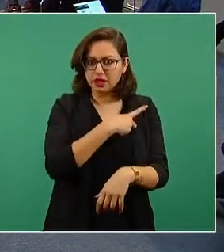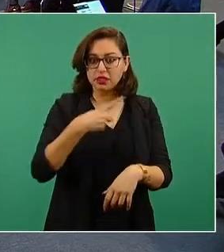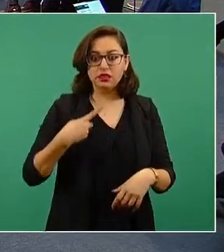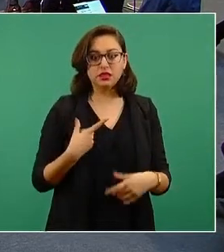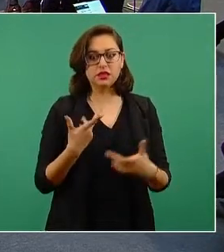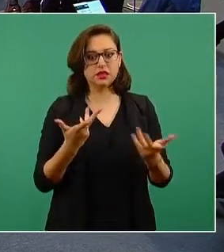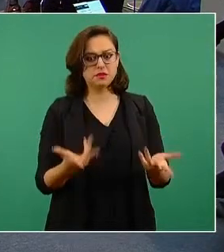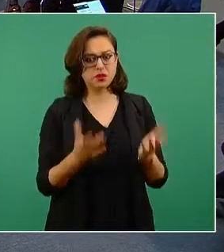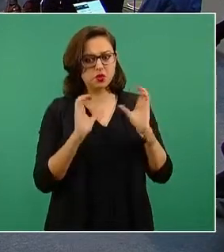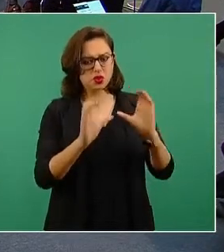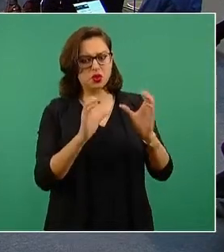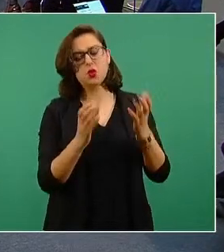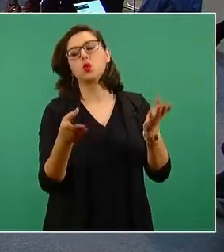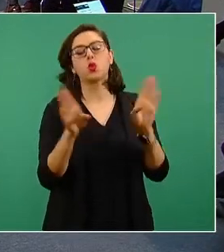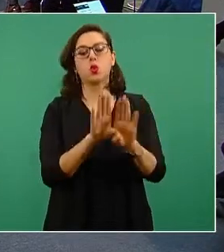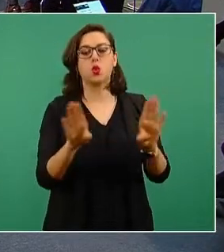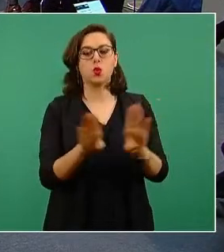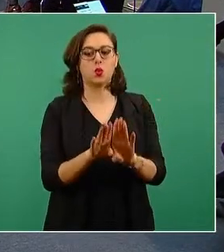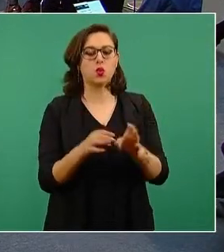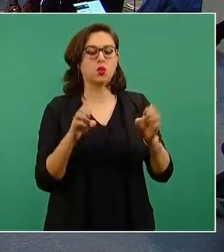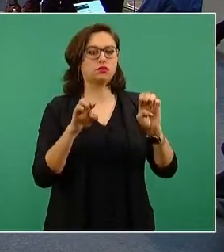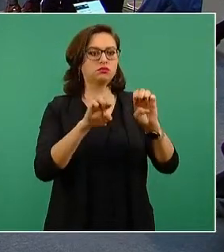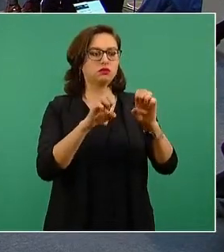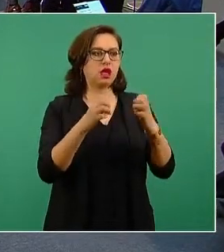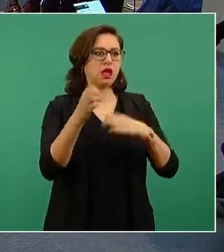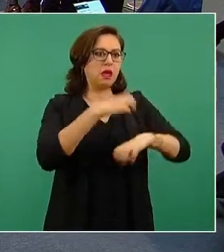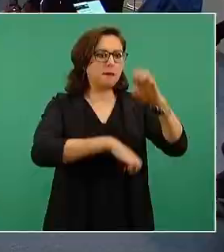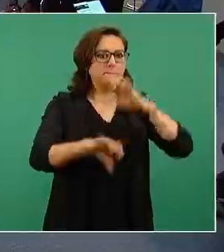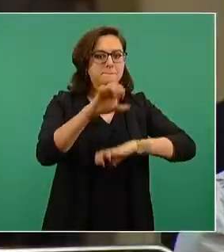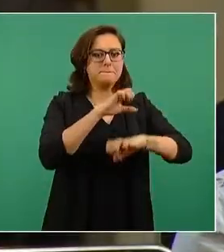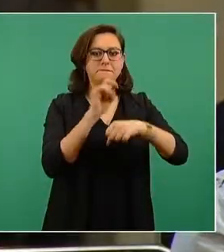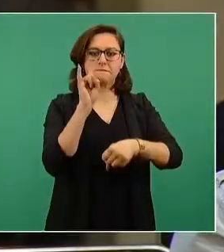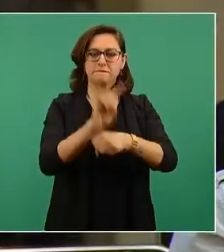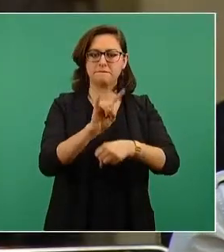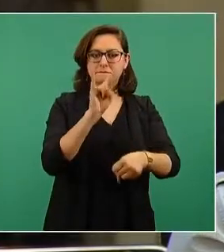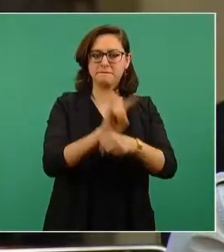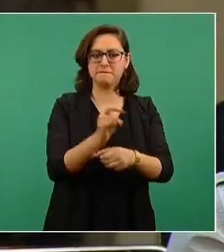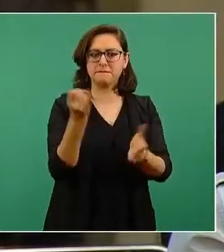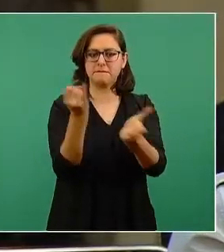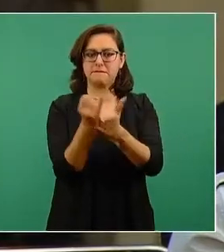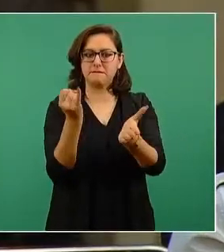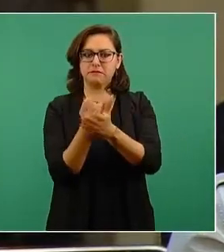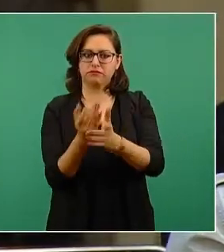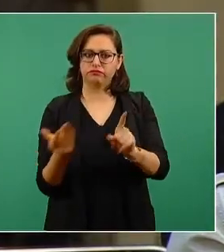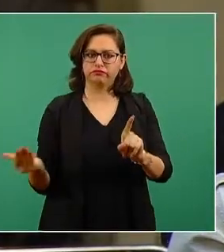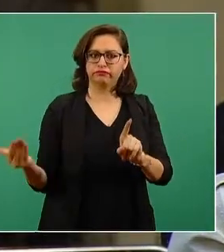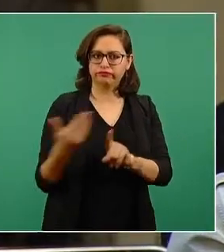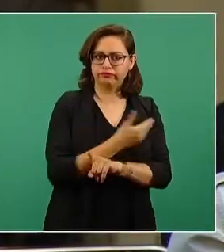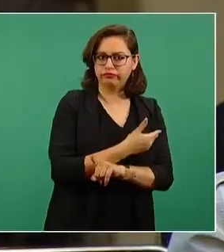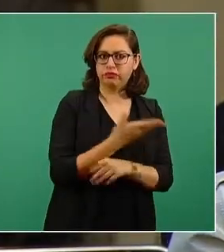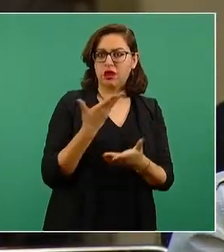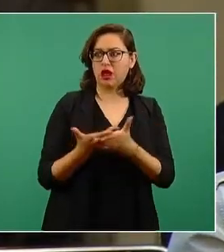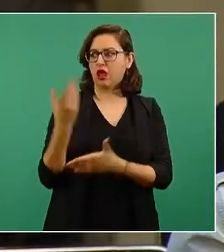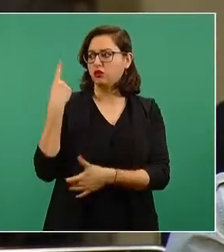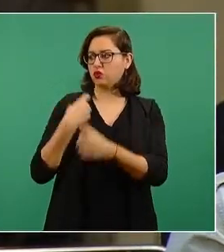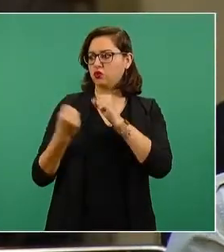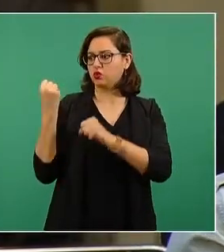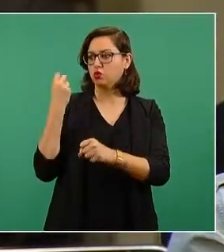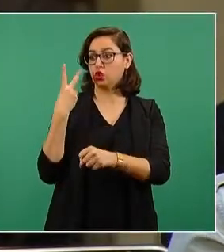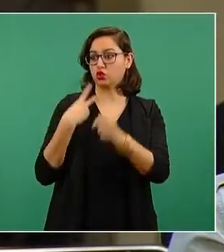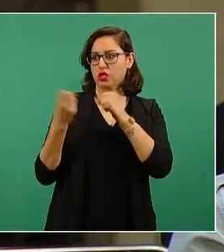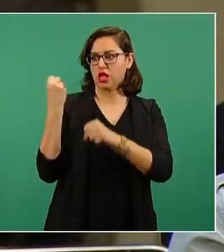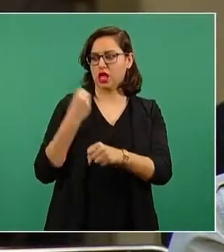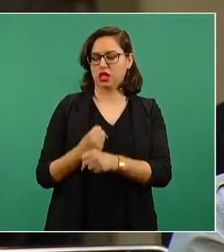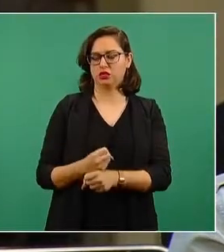empresas fantasma y evasión de impuestos en algunas cosas en diciembre de 2018. Se